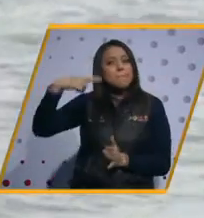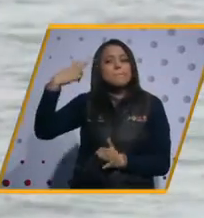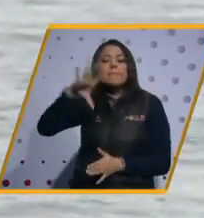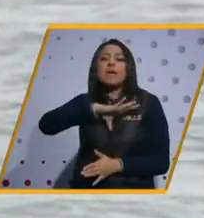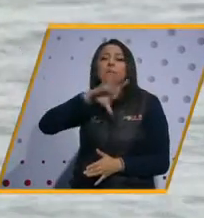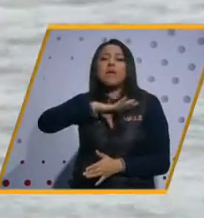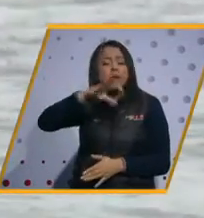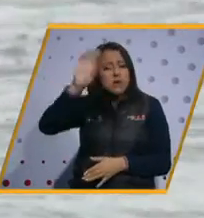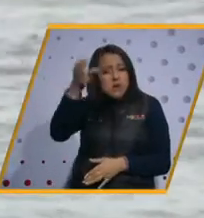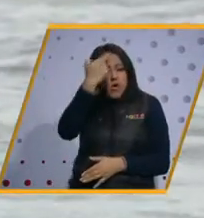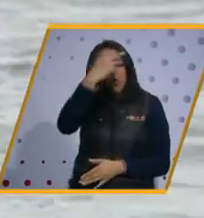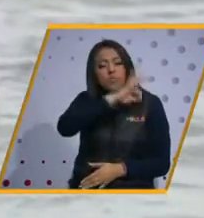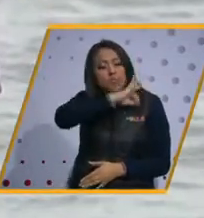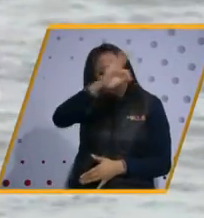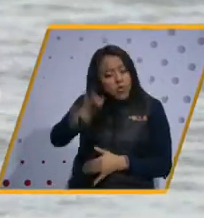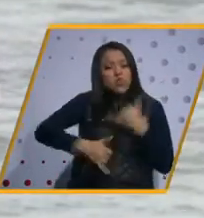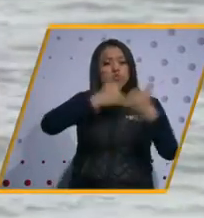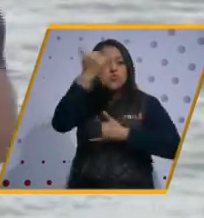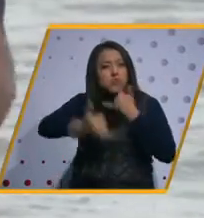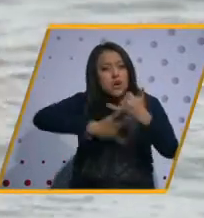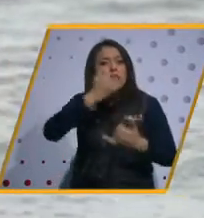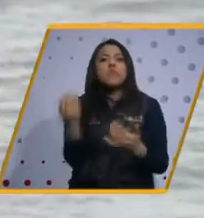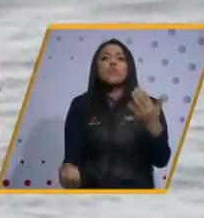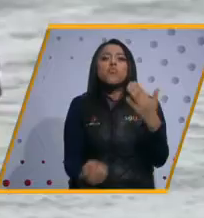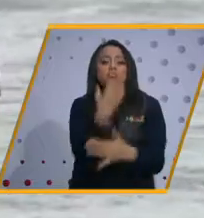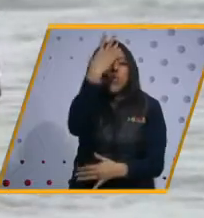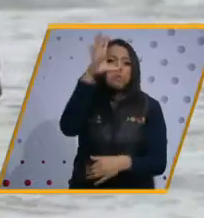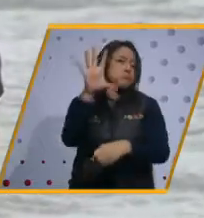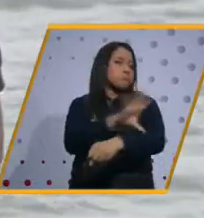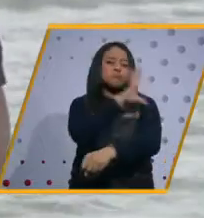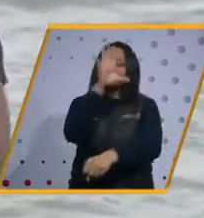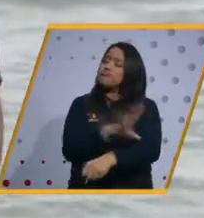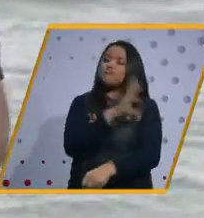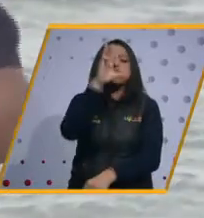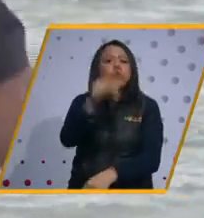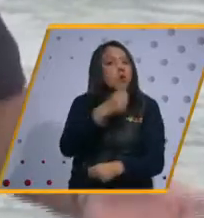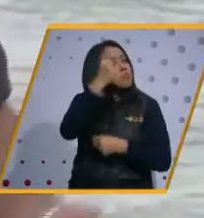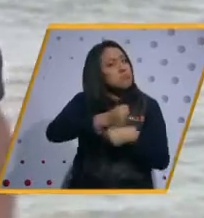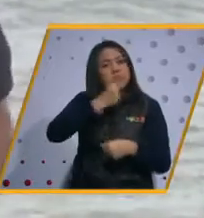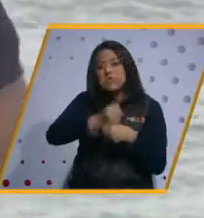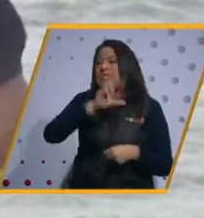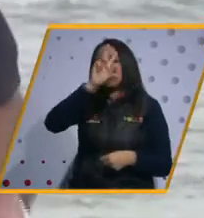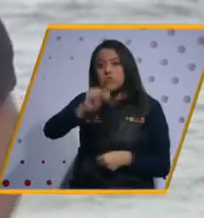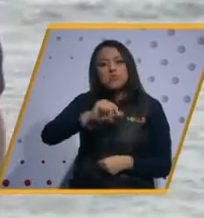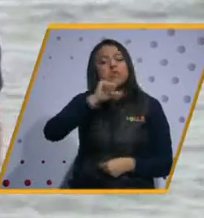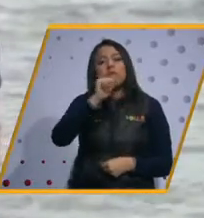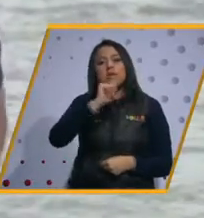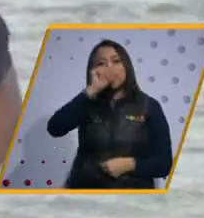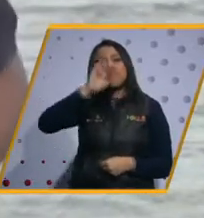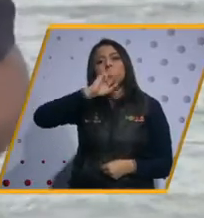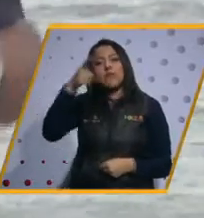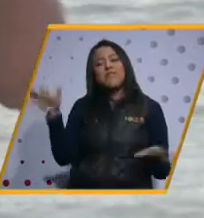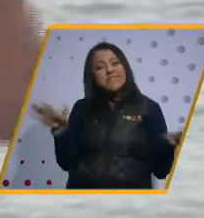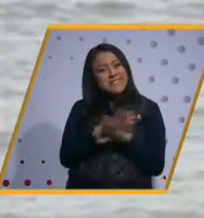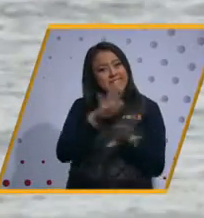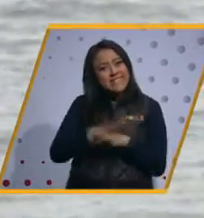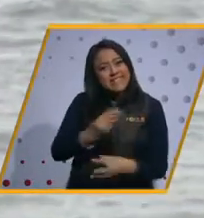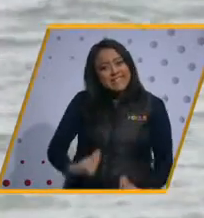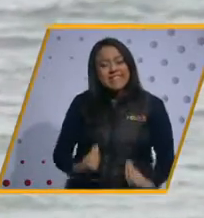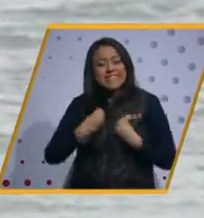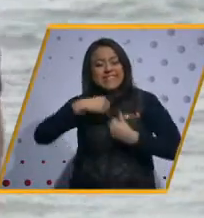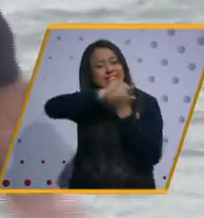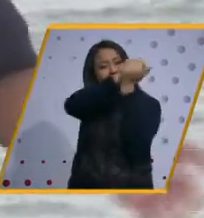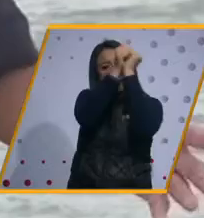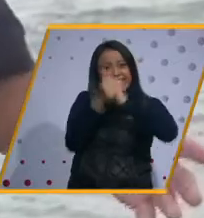todavía pueden traer su juguete nuevo, que no utilice baterías, que no incite a la violencia, para cambiarle la vida a millones de pequeños, para regalar millones